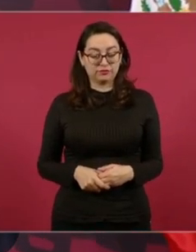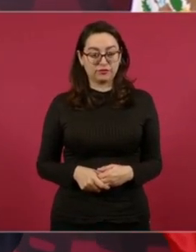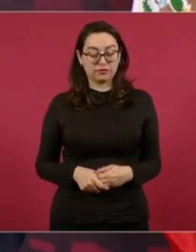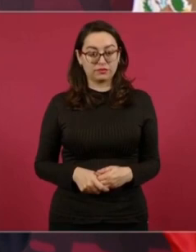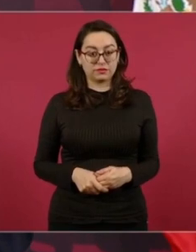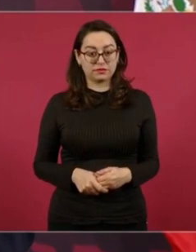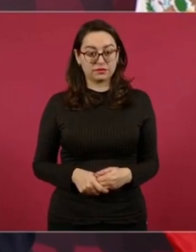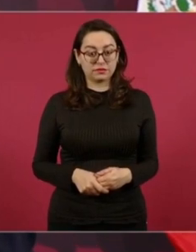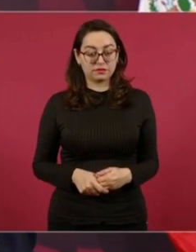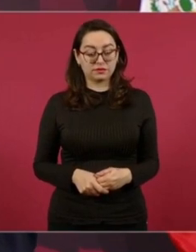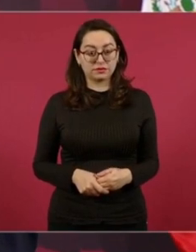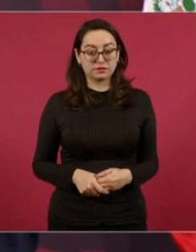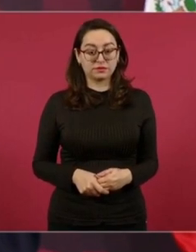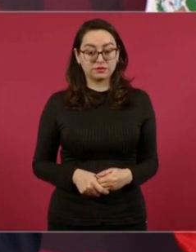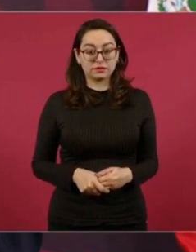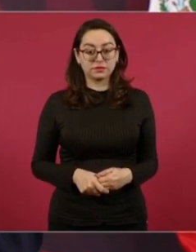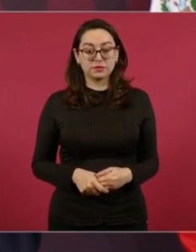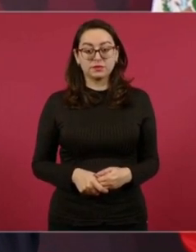un